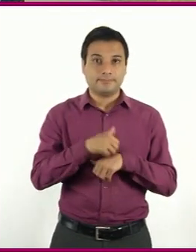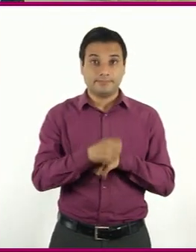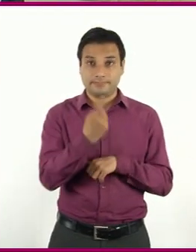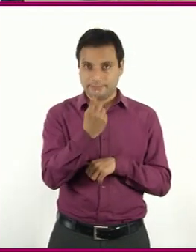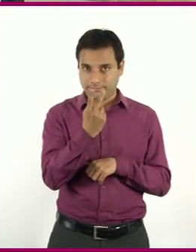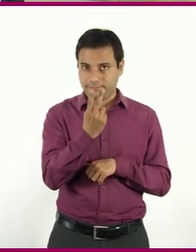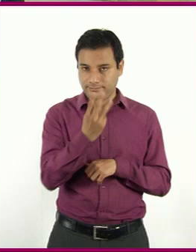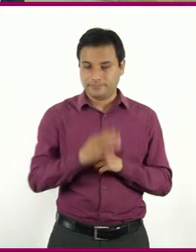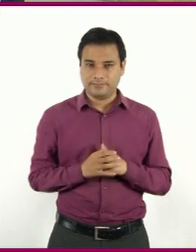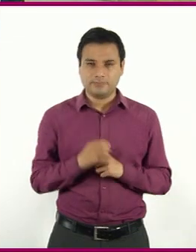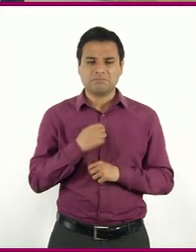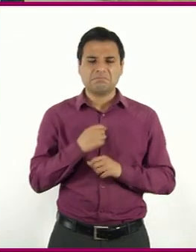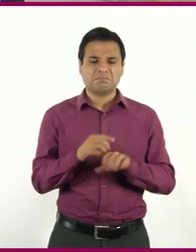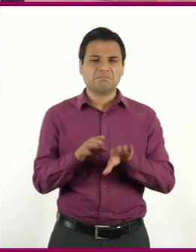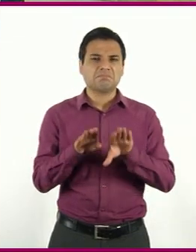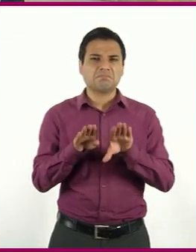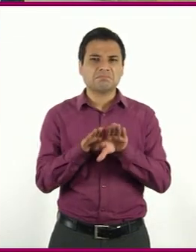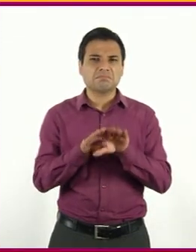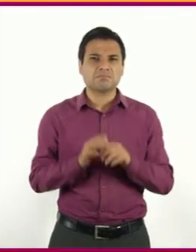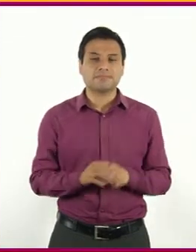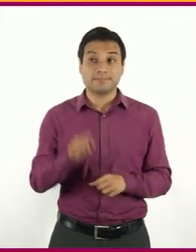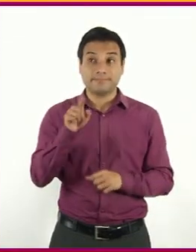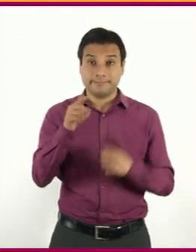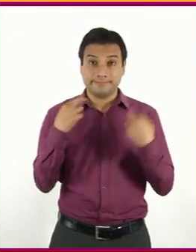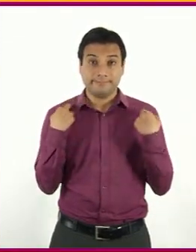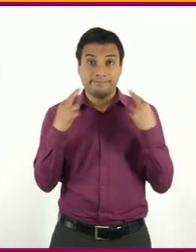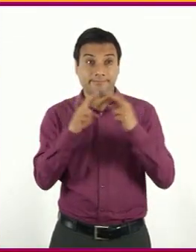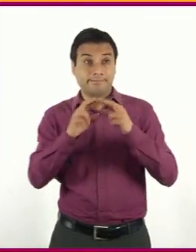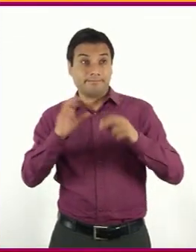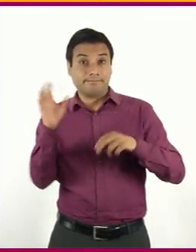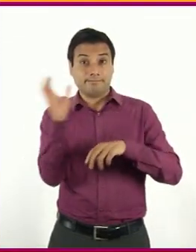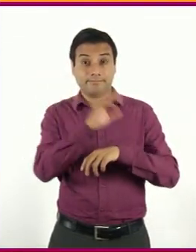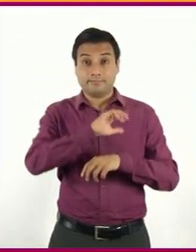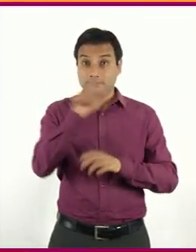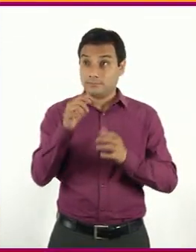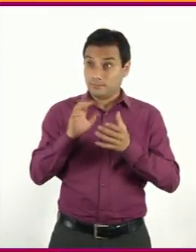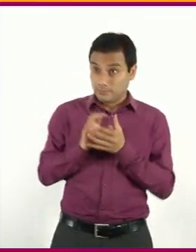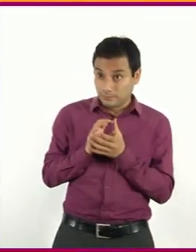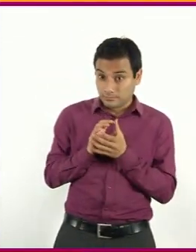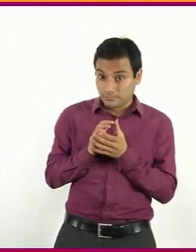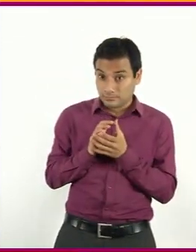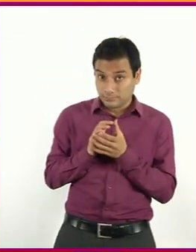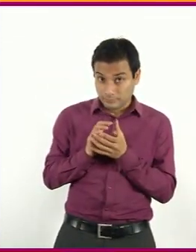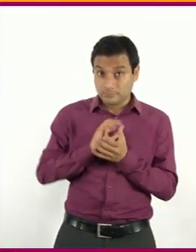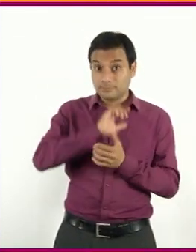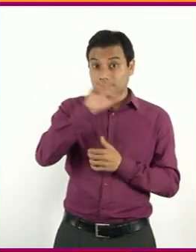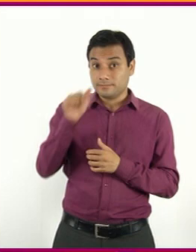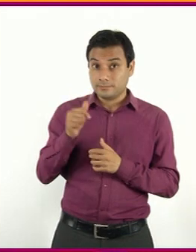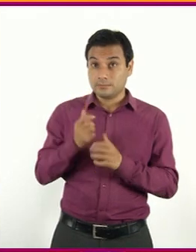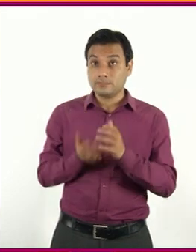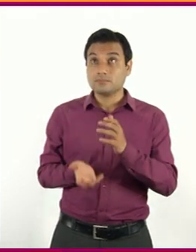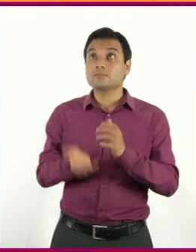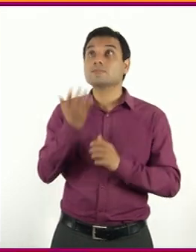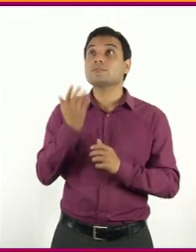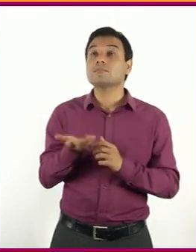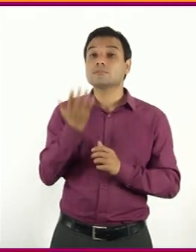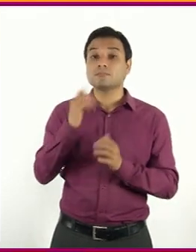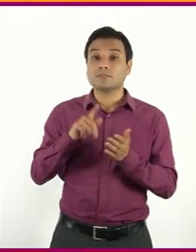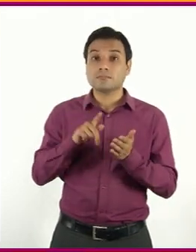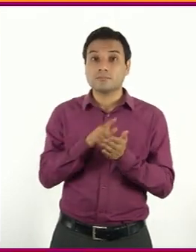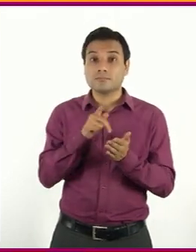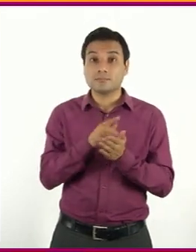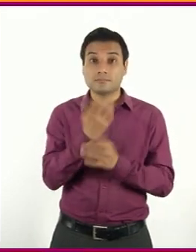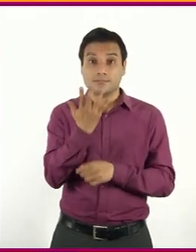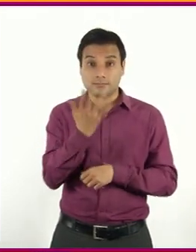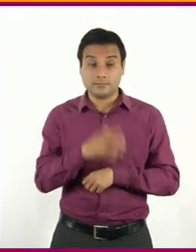tres. ¿Qué vamos a hacer? Profesor, se la lanza Daniel. Daniel cacha o fildea y va a lanzar cinco veces la pelota.